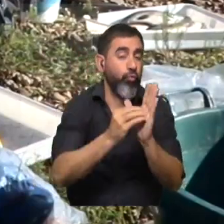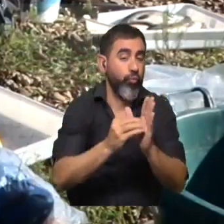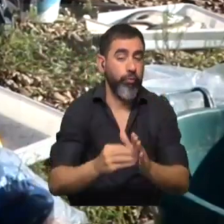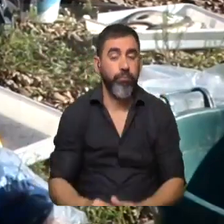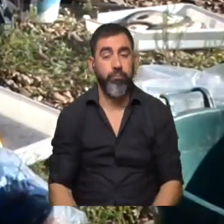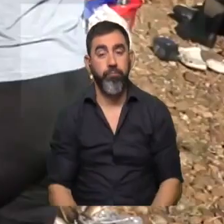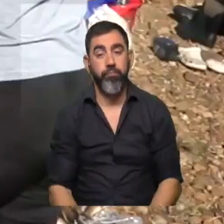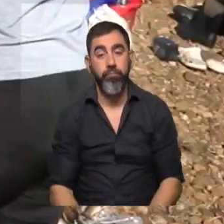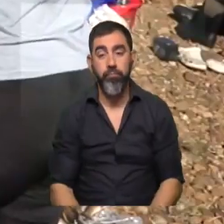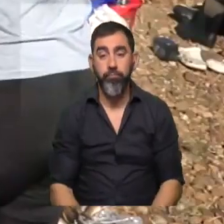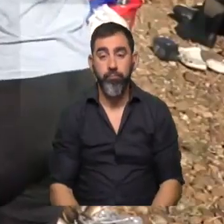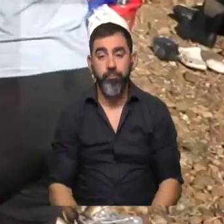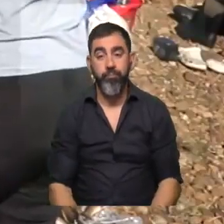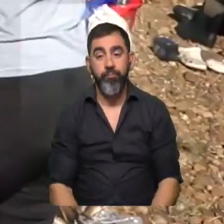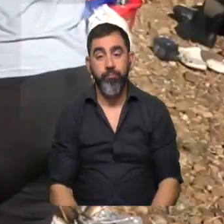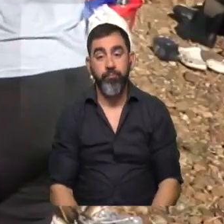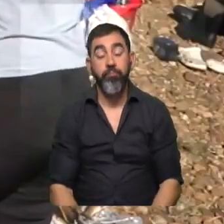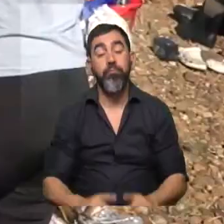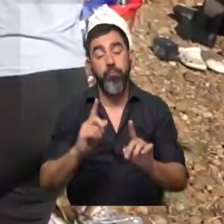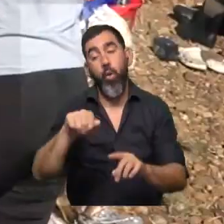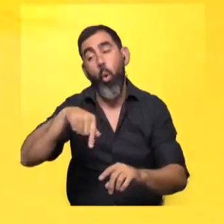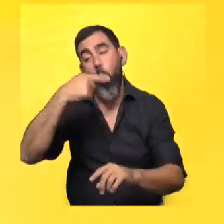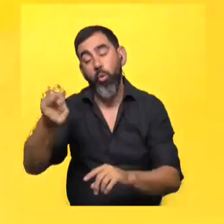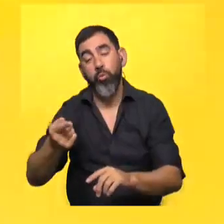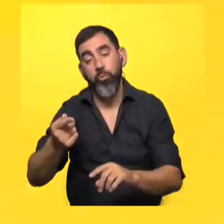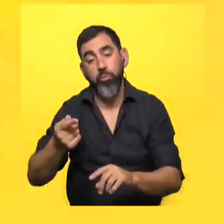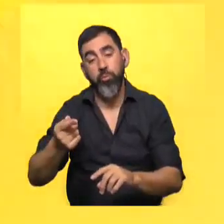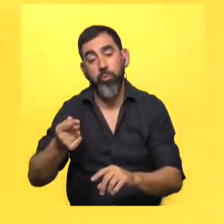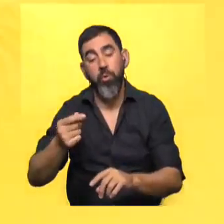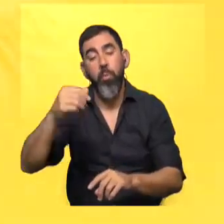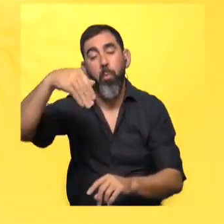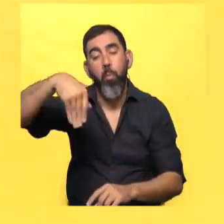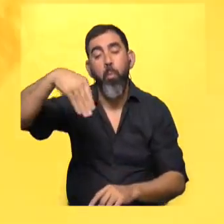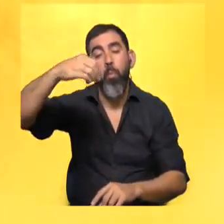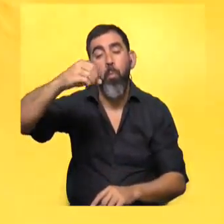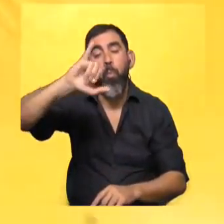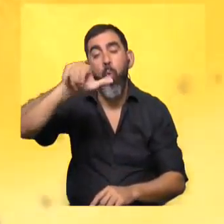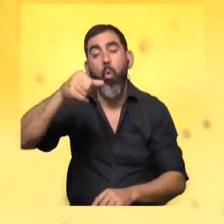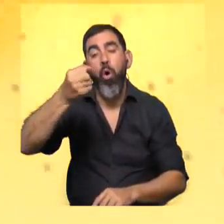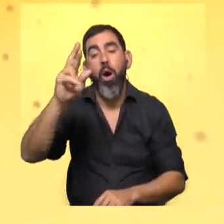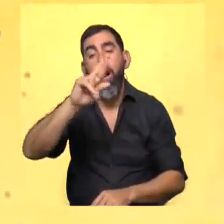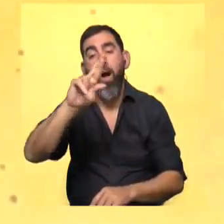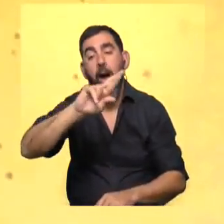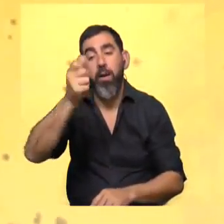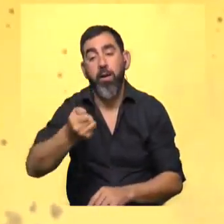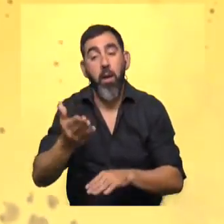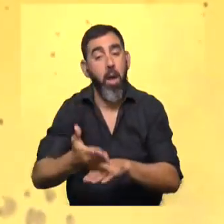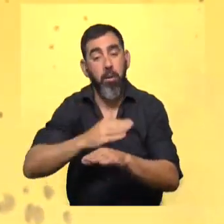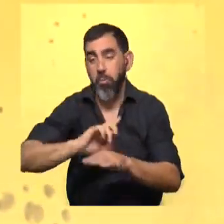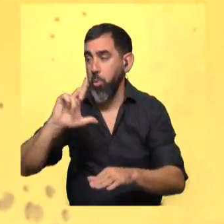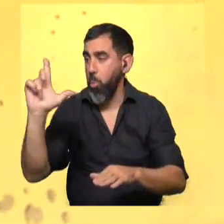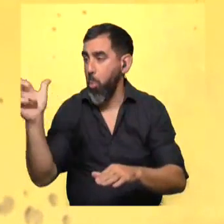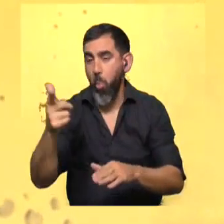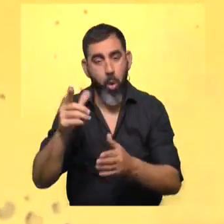prontamente, son especies nuevas para la ciencia. Y a la vez hay otra especie de una pequeñita mojarra que extrañamente no había sido registrada en el